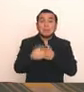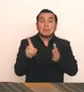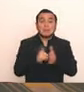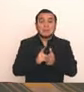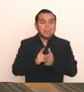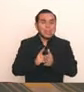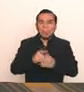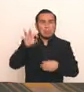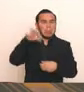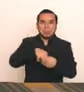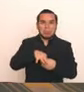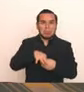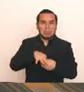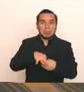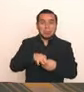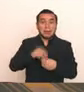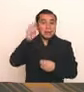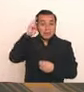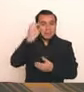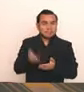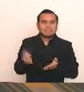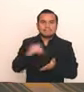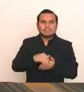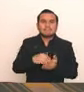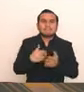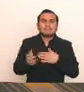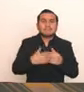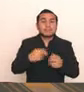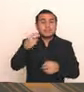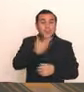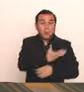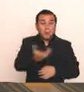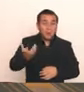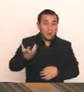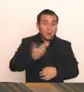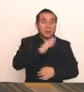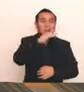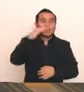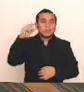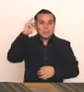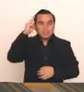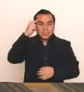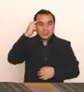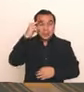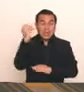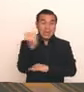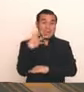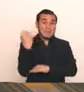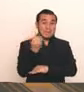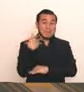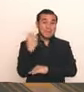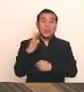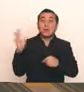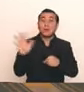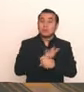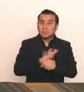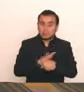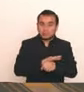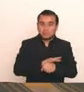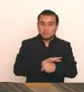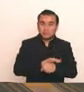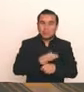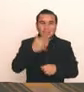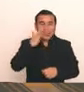decidió no renovarla no lo renovaron a pesar de que todos los países del mundo han declarado estado emergencias para luchar contra el conil 19